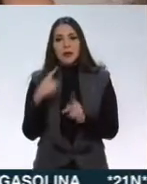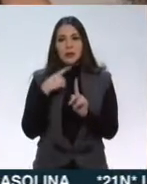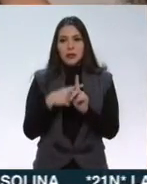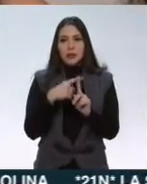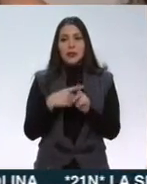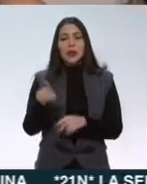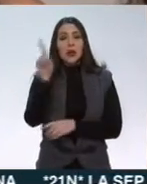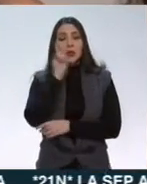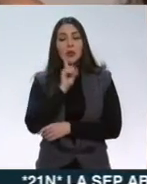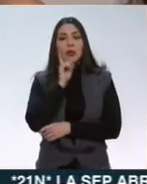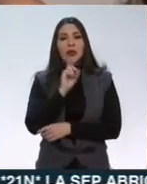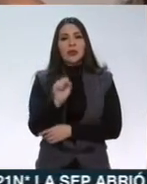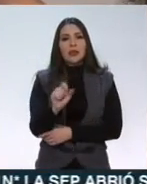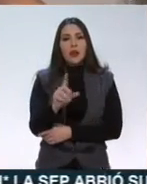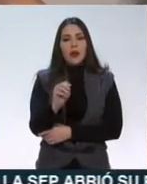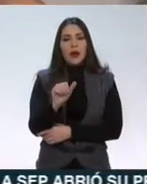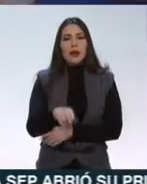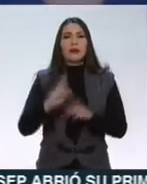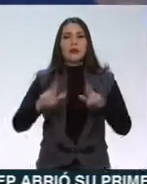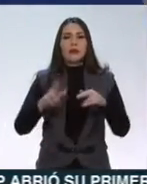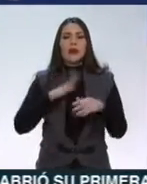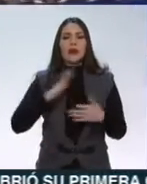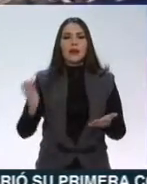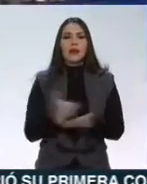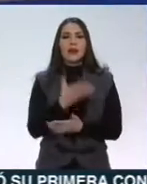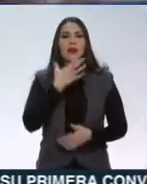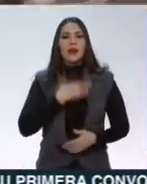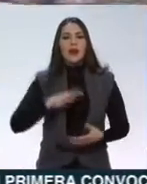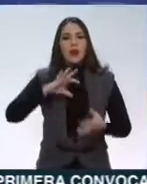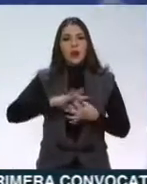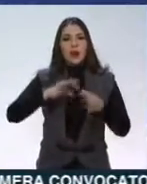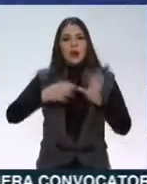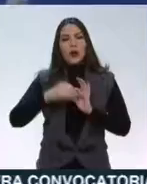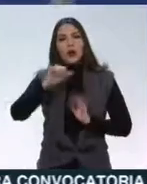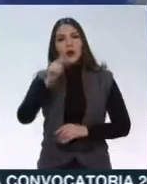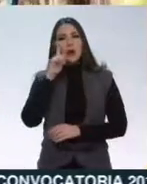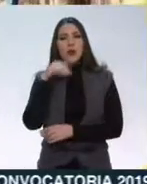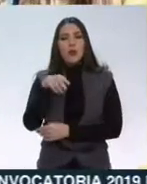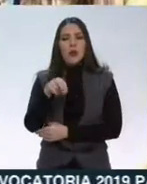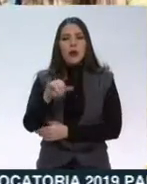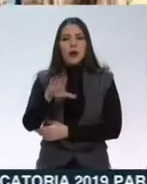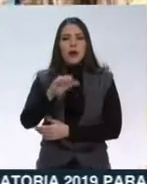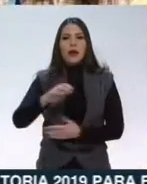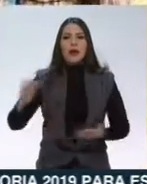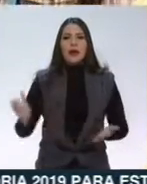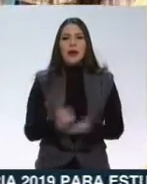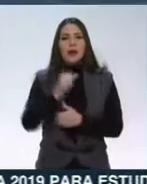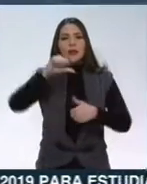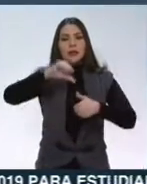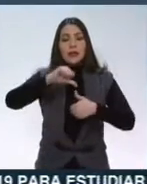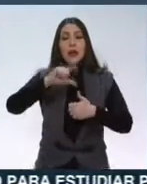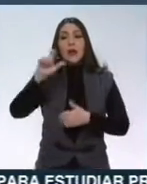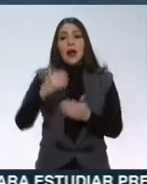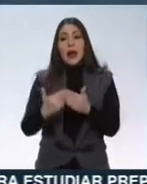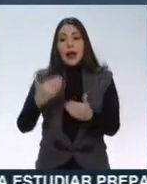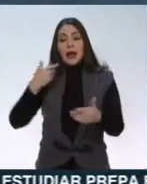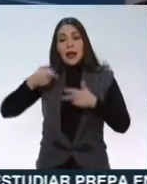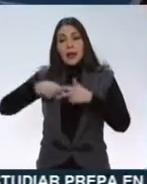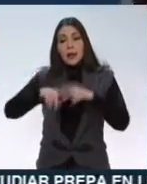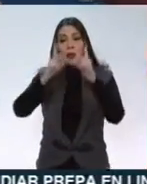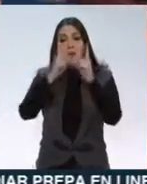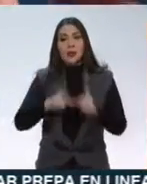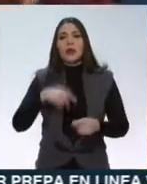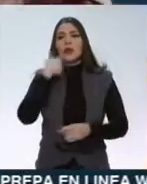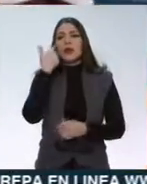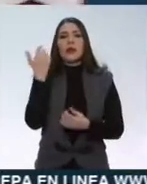son Sloane Stephens, medallista olímpica, y Mónica Puig, campeona centroamericana. También se anunció que previo al arranque del torneo se llevará a cabo una